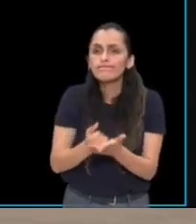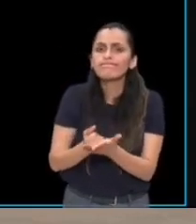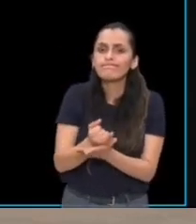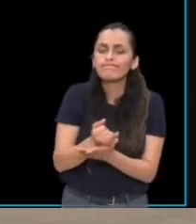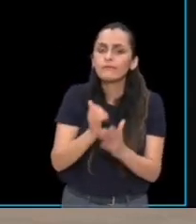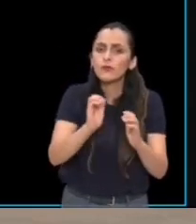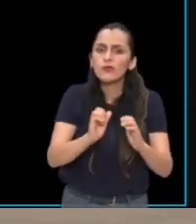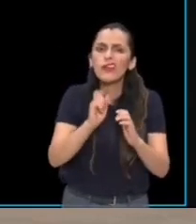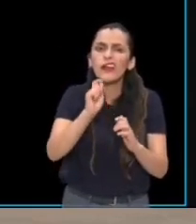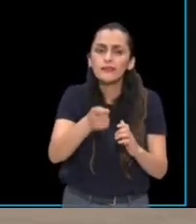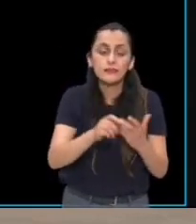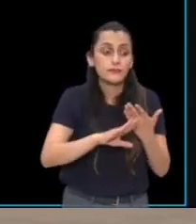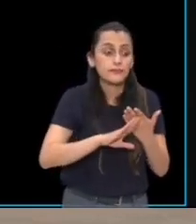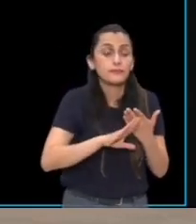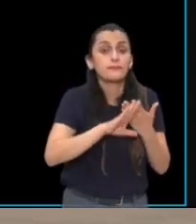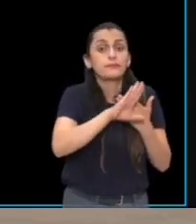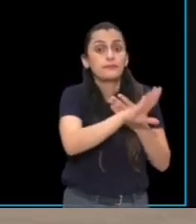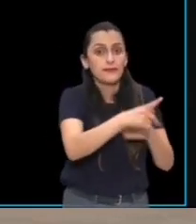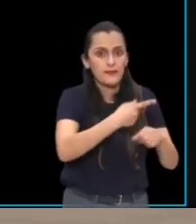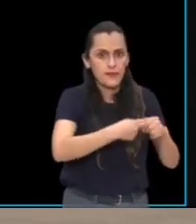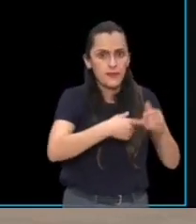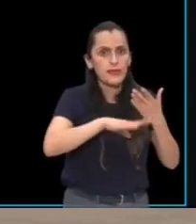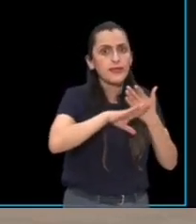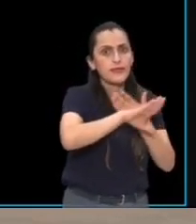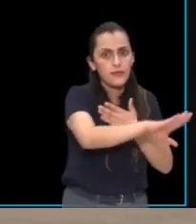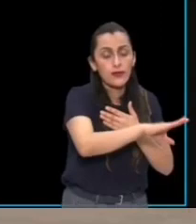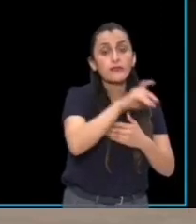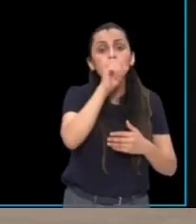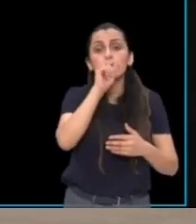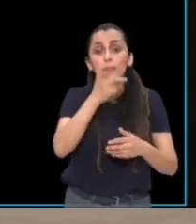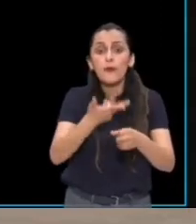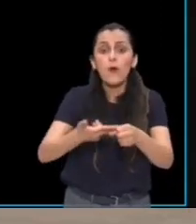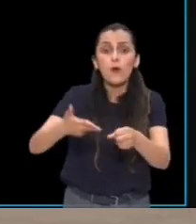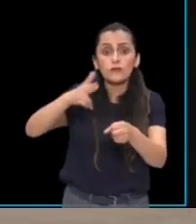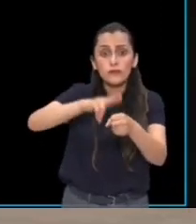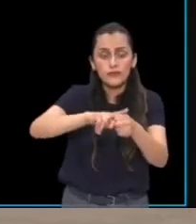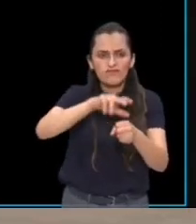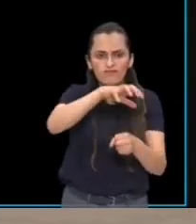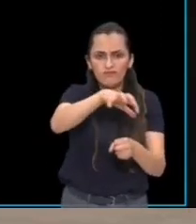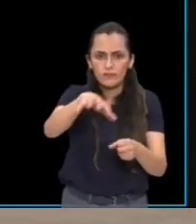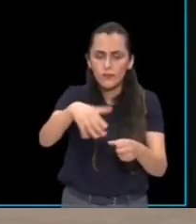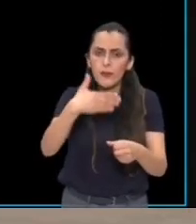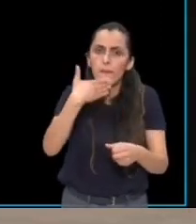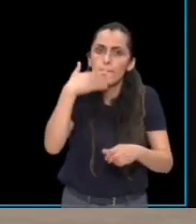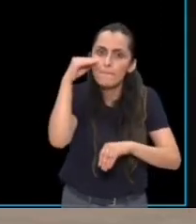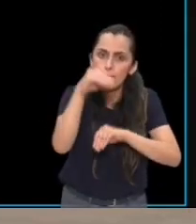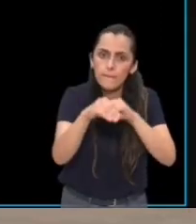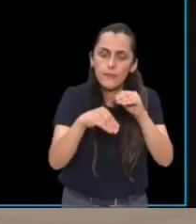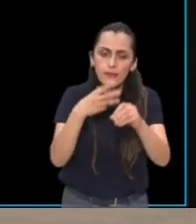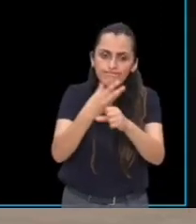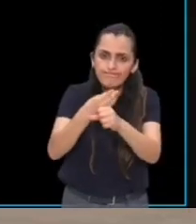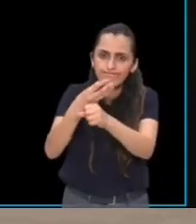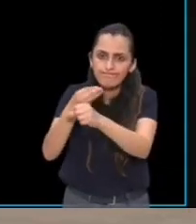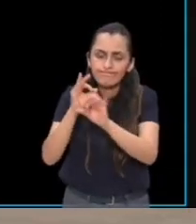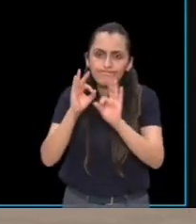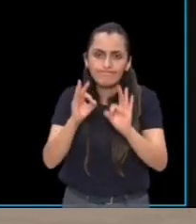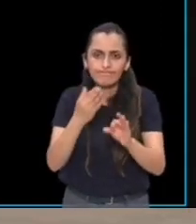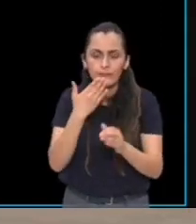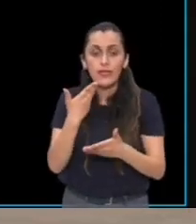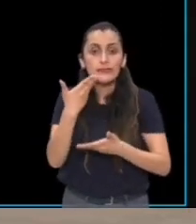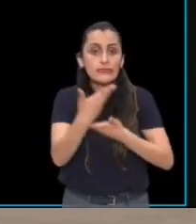parte obviamente, de la infraestructura hospitalaria, de la calidad en el servicio, pero también, vuelvo a